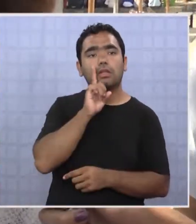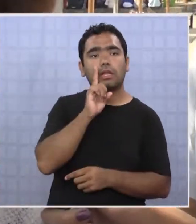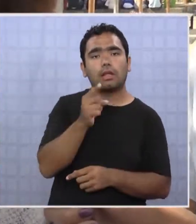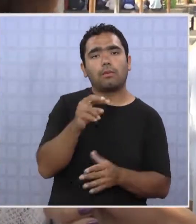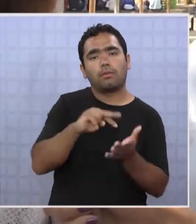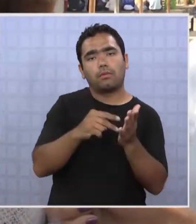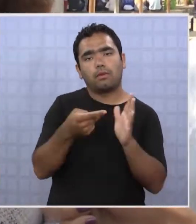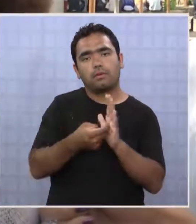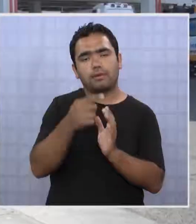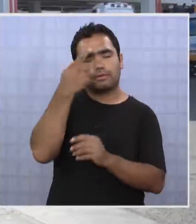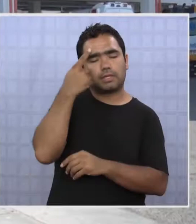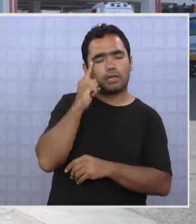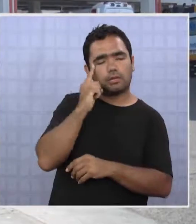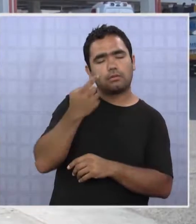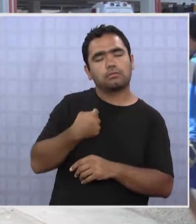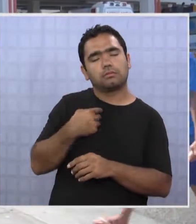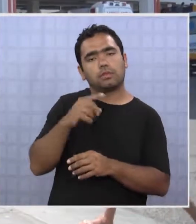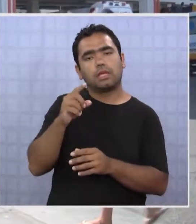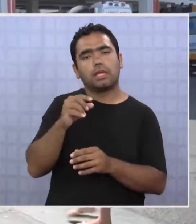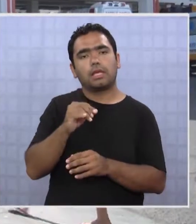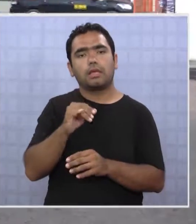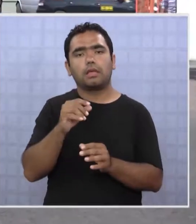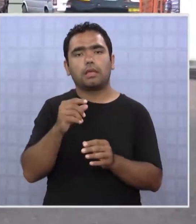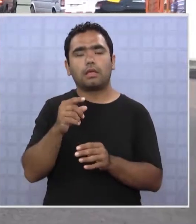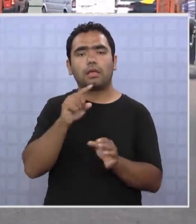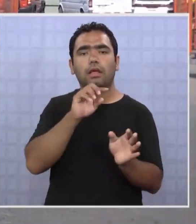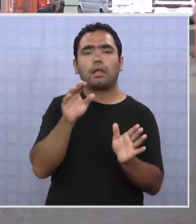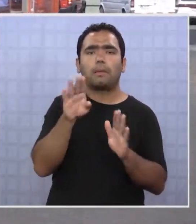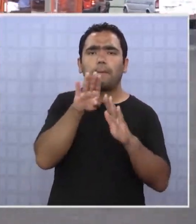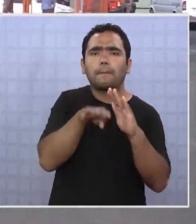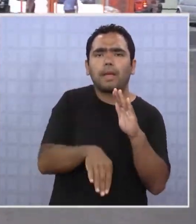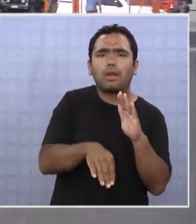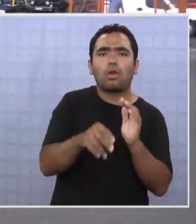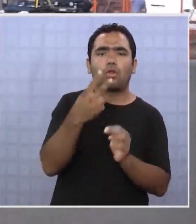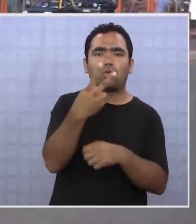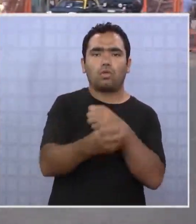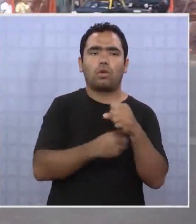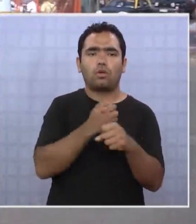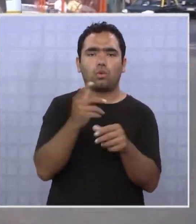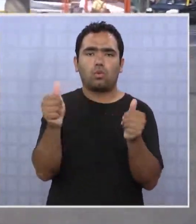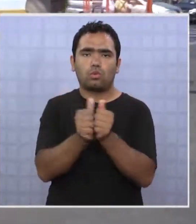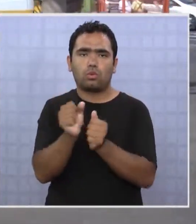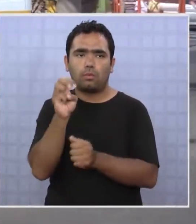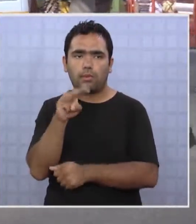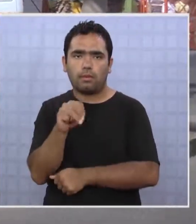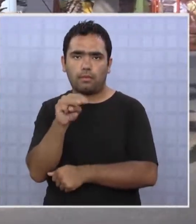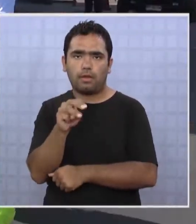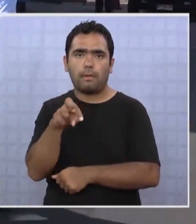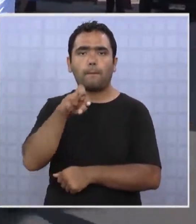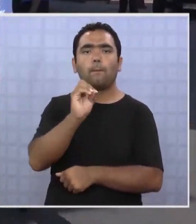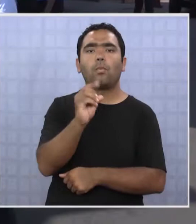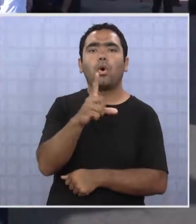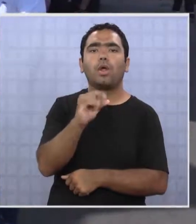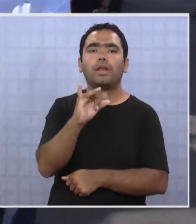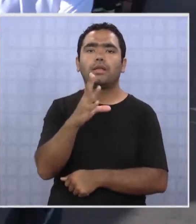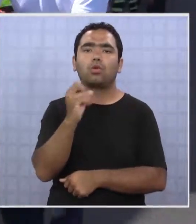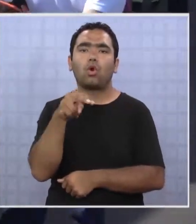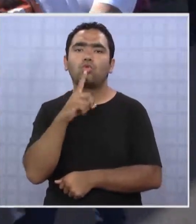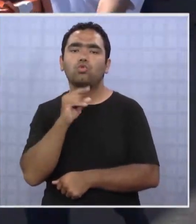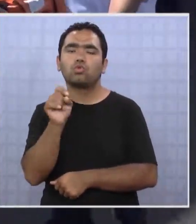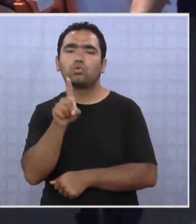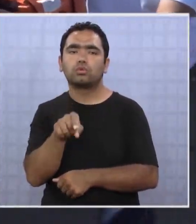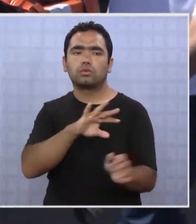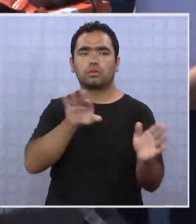policontuso menos con usted el menor es tiene dos años con su mamá está poli contuso de acuerdo al diagnóstico